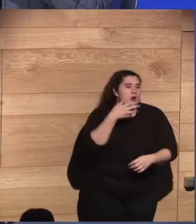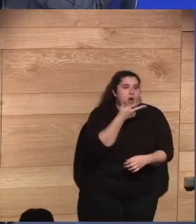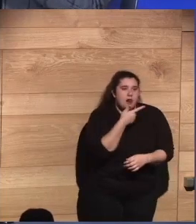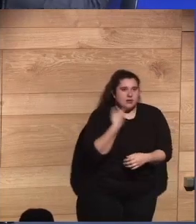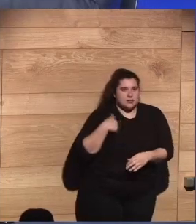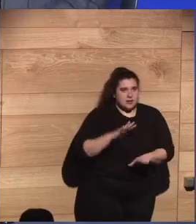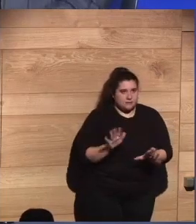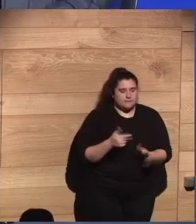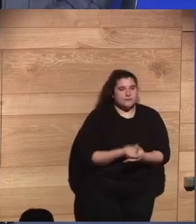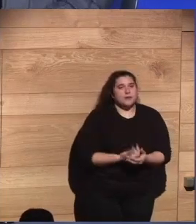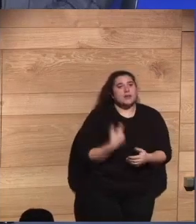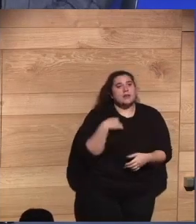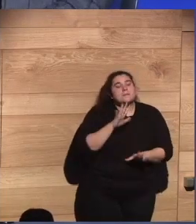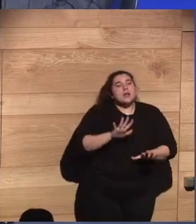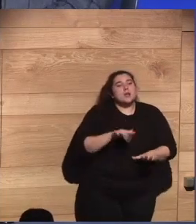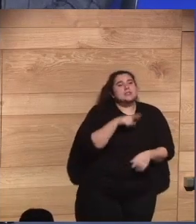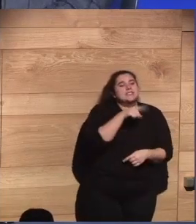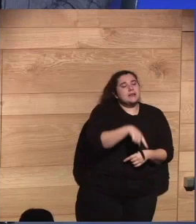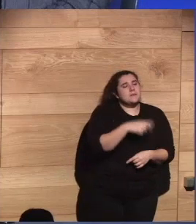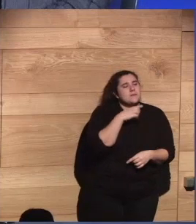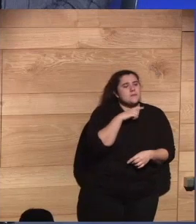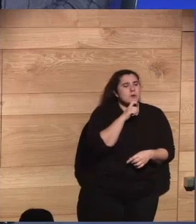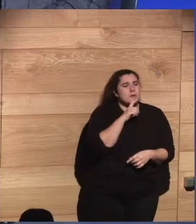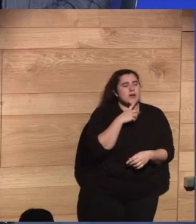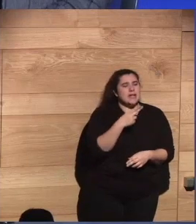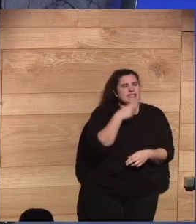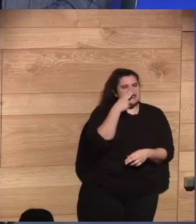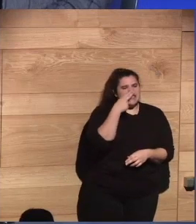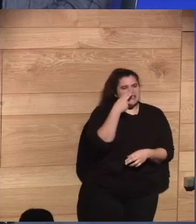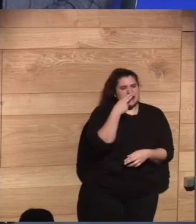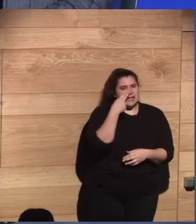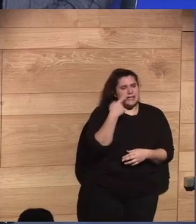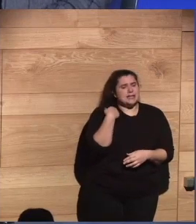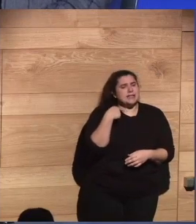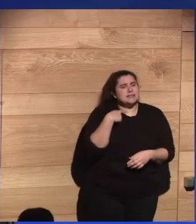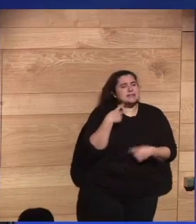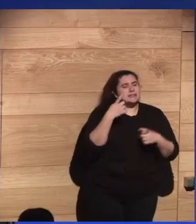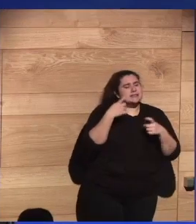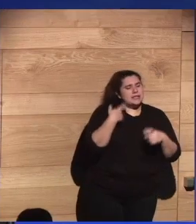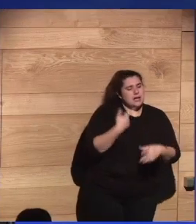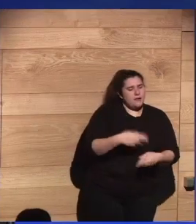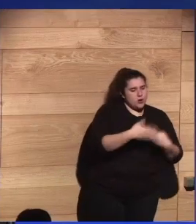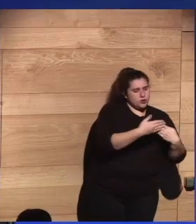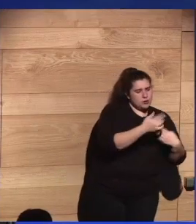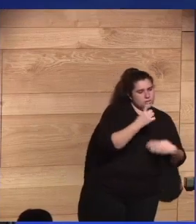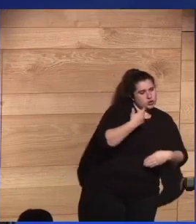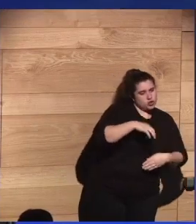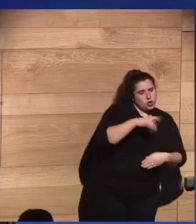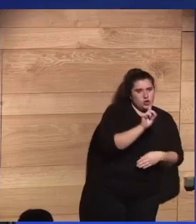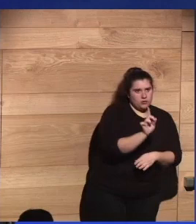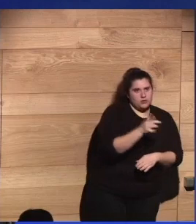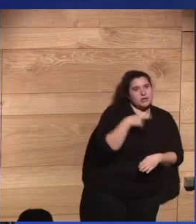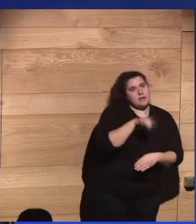tiempo él hace hincapié en que su interés era ir hasta no solo lo contemporáneo, ir hasta la raíz gitana, hasta el